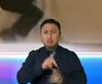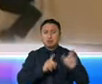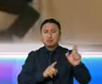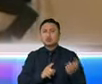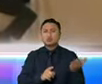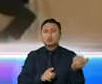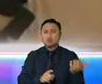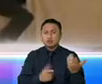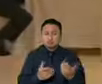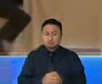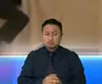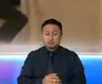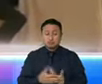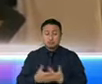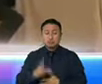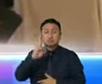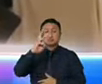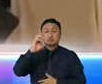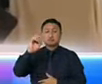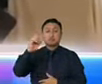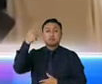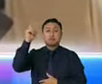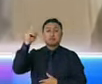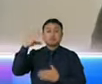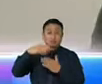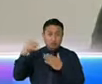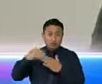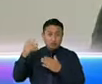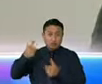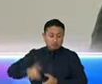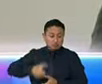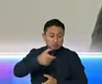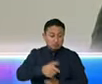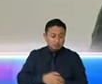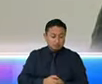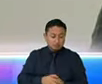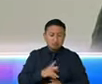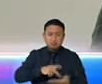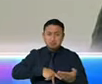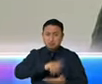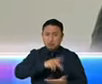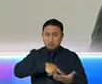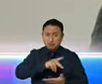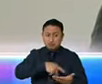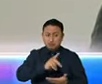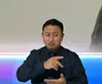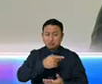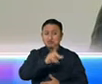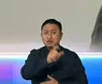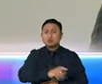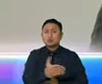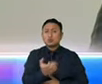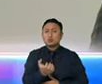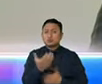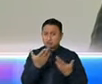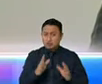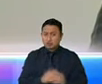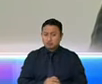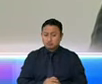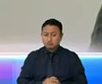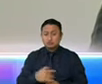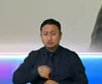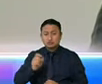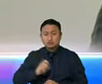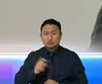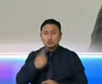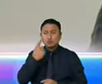hemos destinado ya 600 millones de dólares para pagar a más de la mitad de los jubilados. Y vamos a requerir